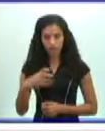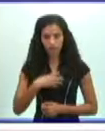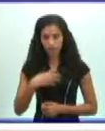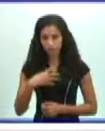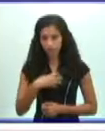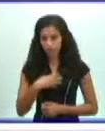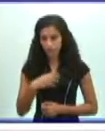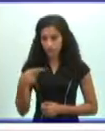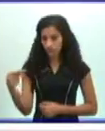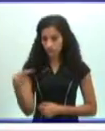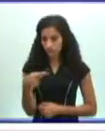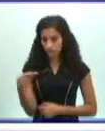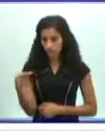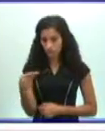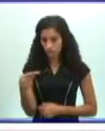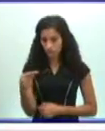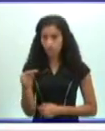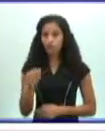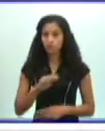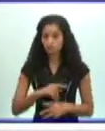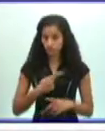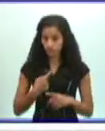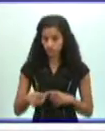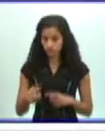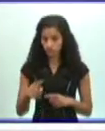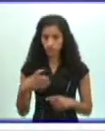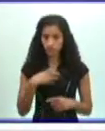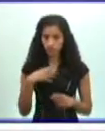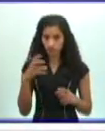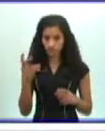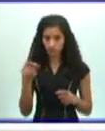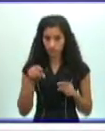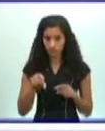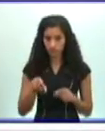signo negativo y el resultado que has obtenido.